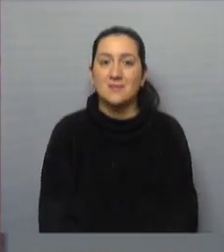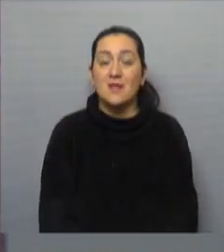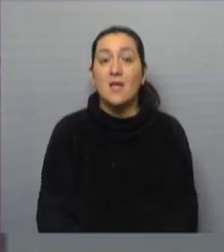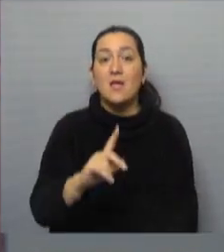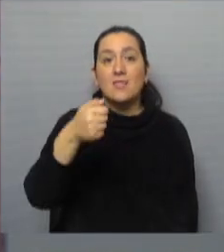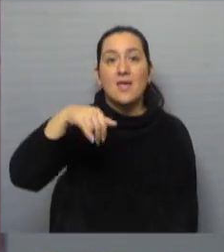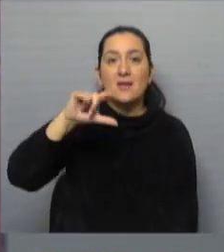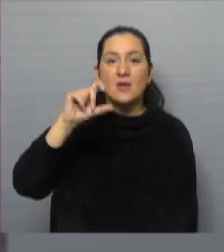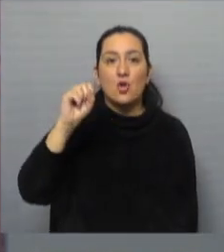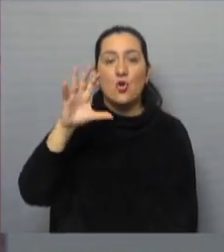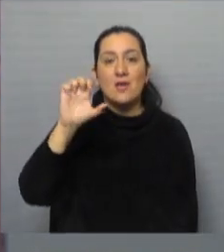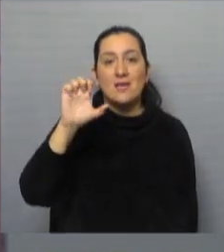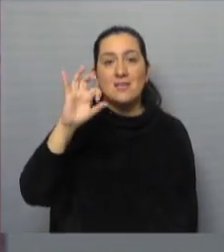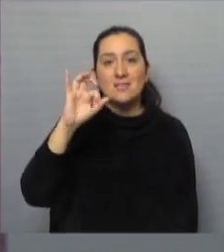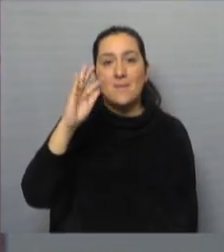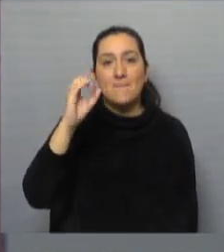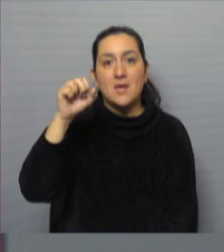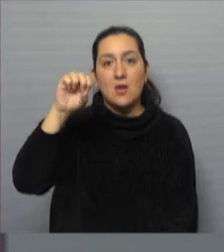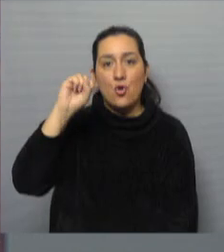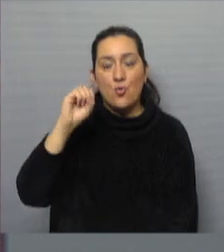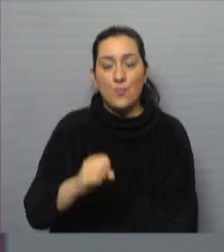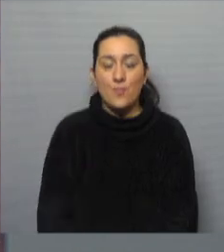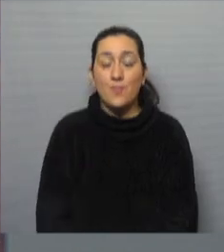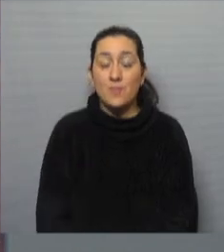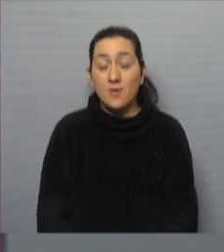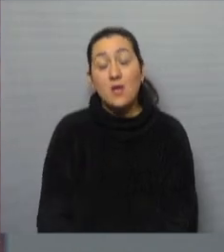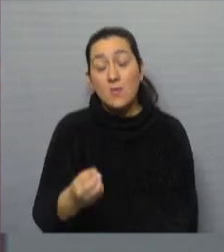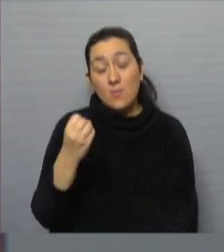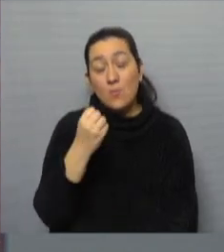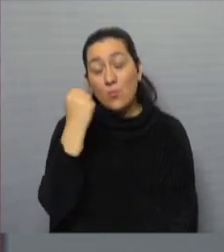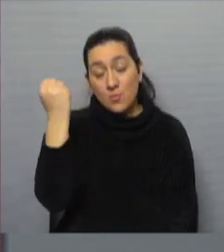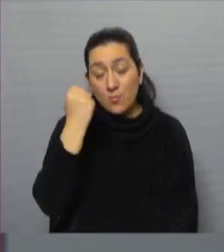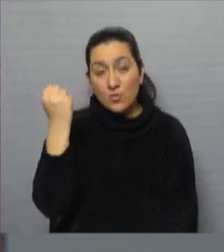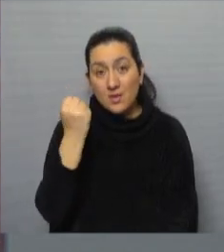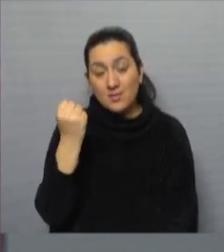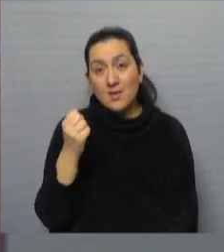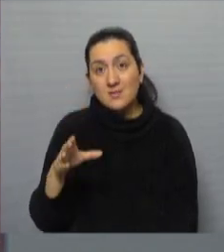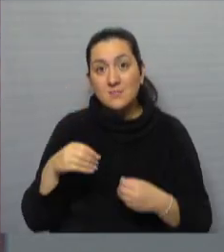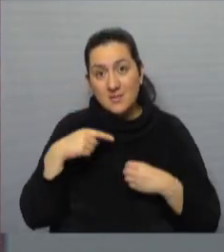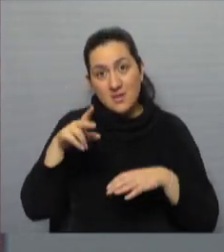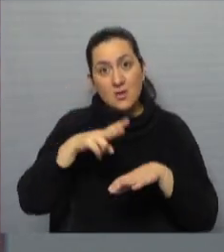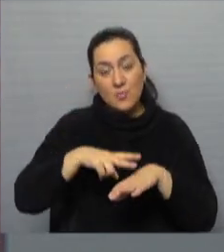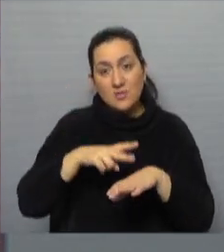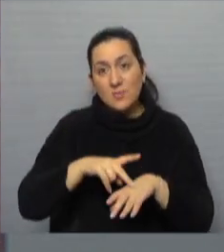no está bueno tener estar al tanto para evitar tratar de quedar en el cuento del tío señores